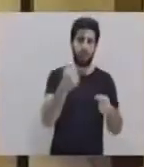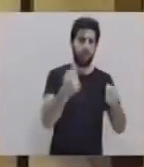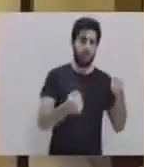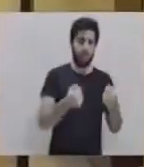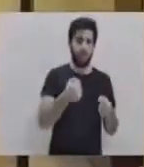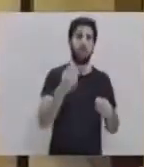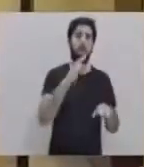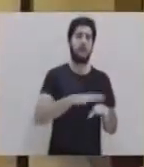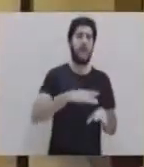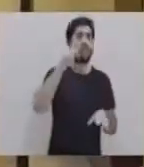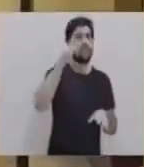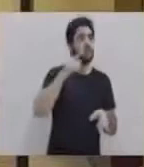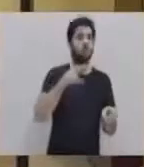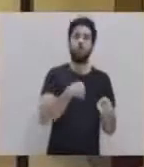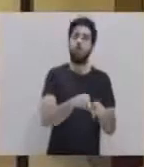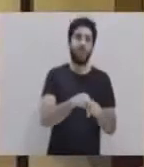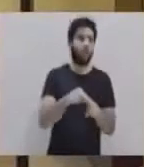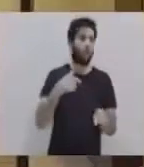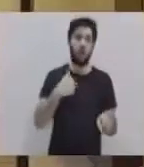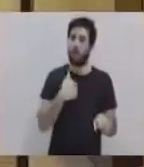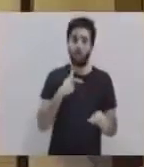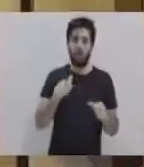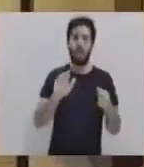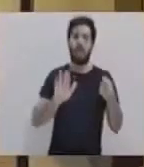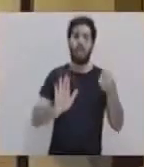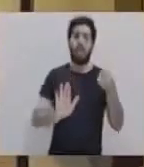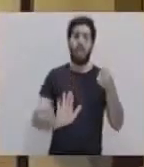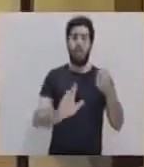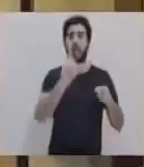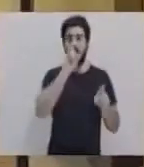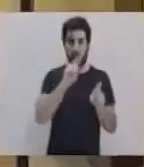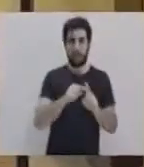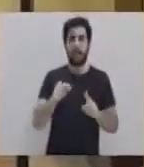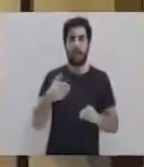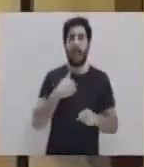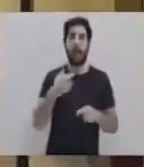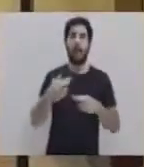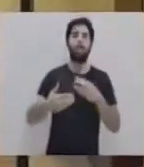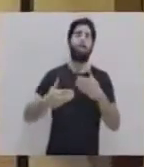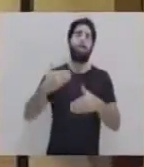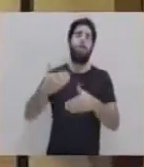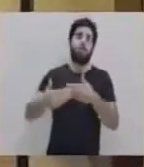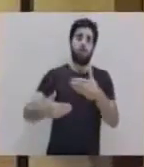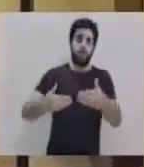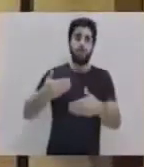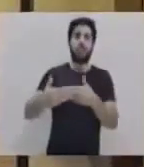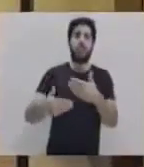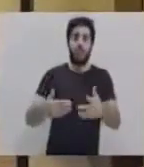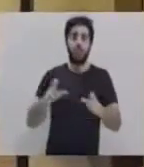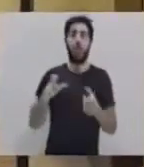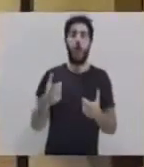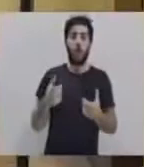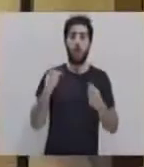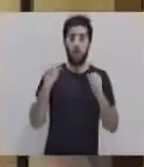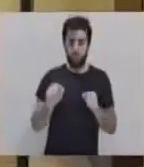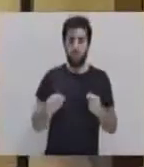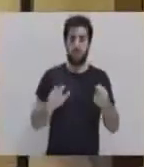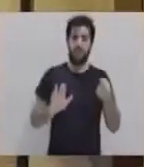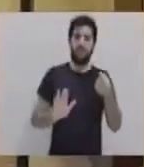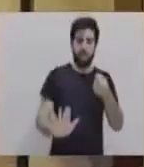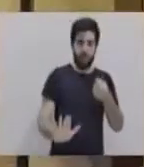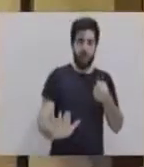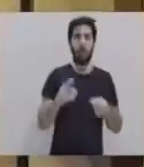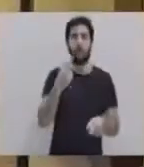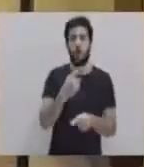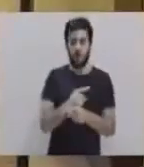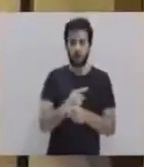lento. El vehículo tampoco al presionar el freno no se detiene, sino que también lleva un proceso, ¿verdad? De reacción, aparte es la reacción de nosotros